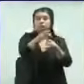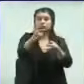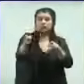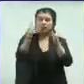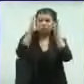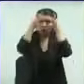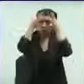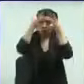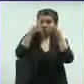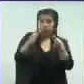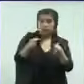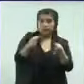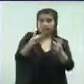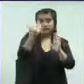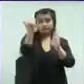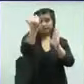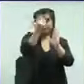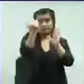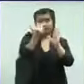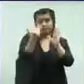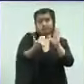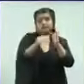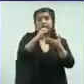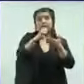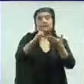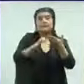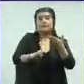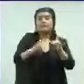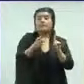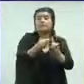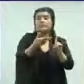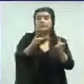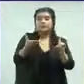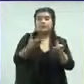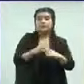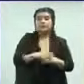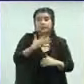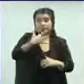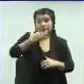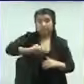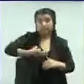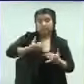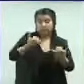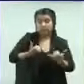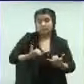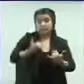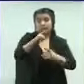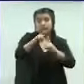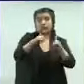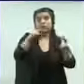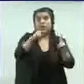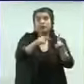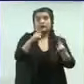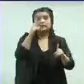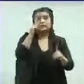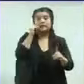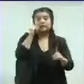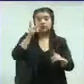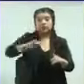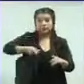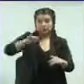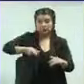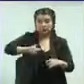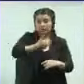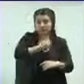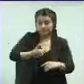considerar los siguientes aspectos. El primero de ellos es que sí, efectivamente, como ya lo señalaba el señor diputado